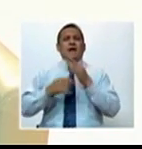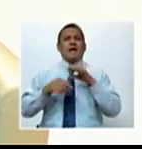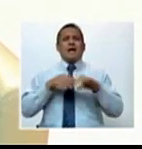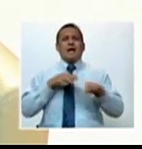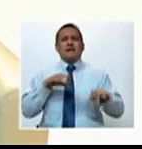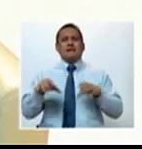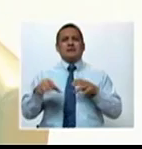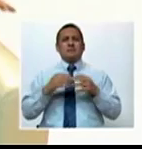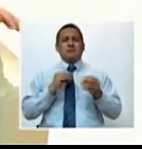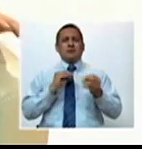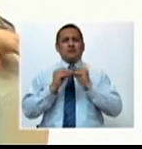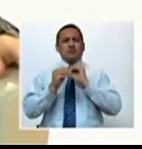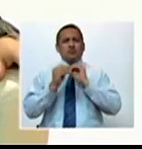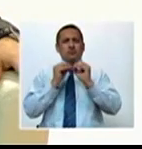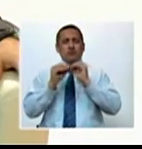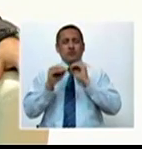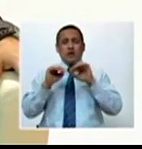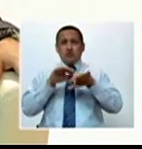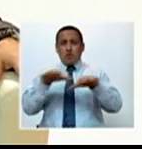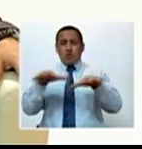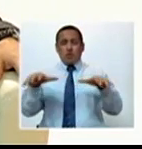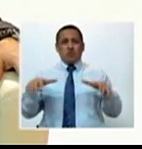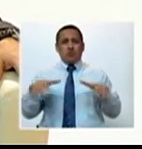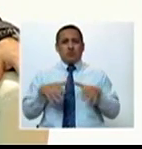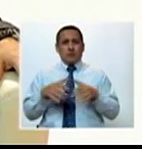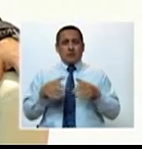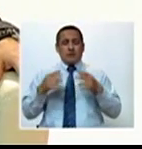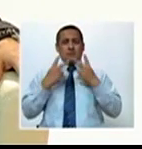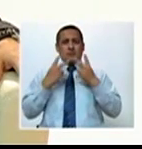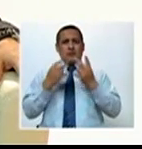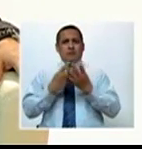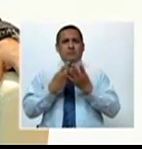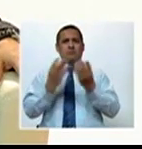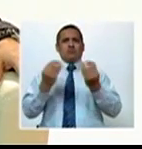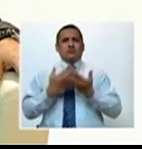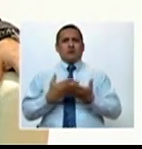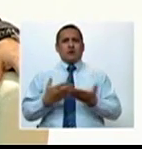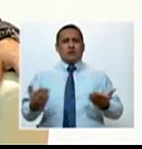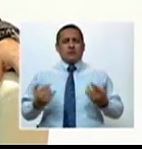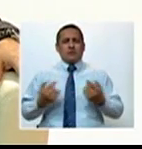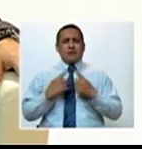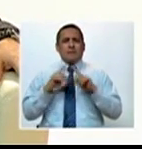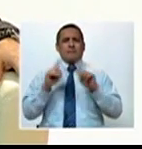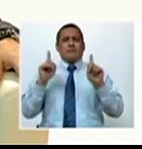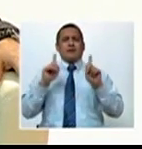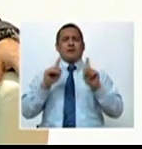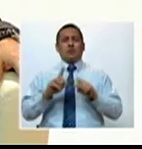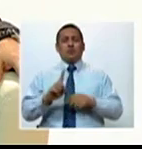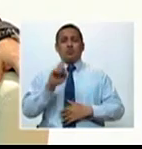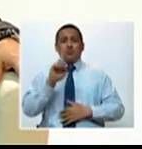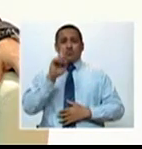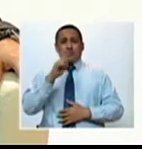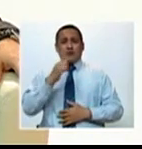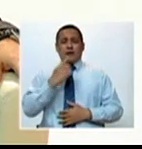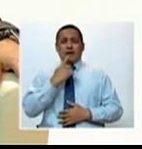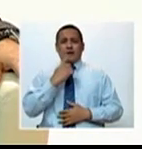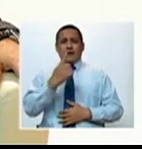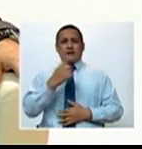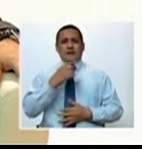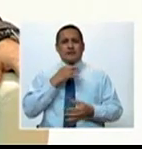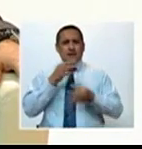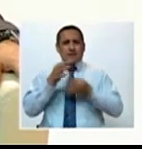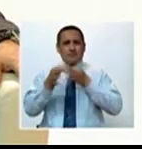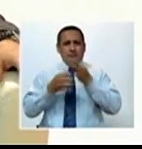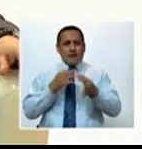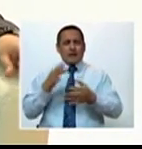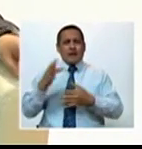podría hacer para mejorar todo esto, bueno, seguramente muchas cosas, pero una de ellas, por ejemplo,